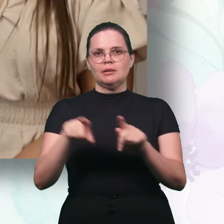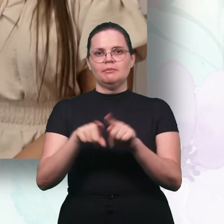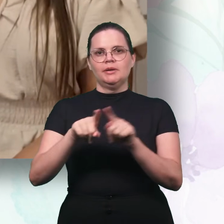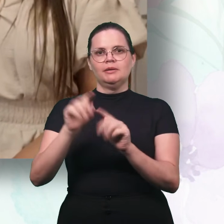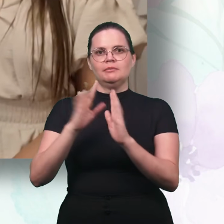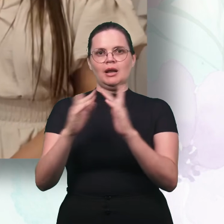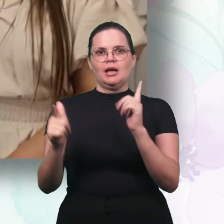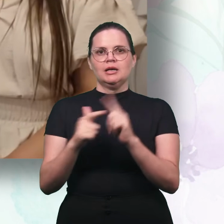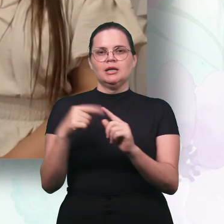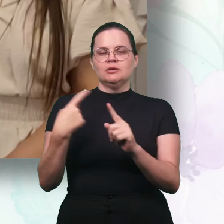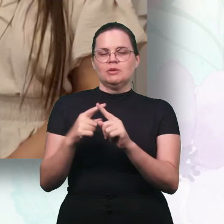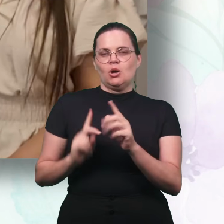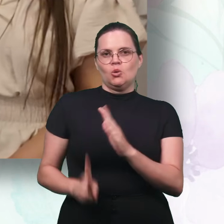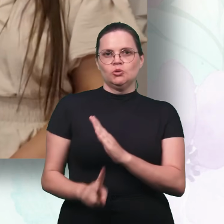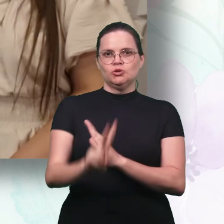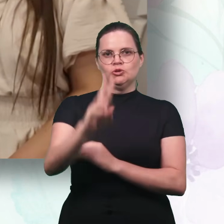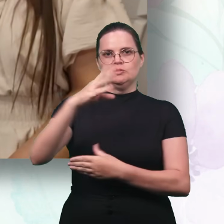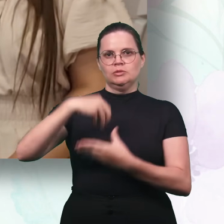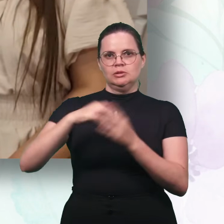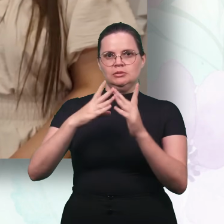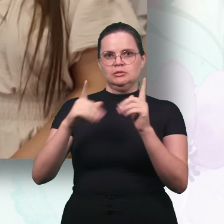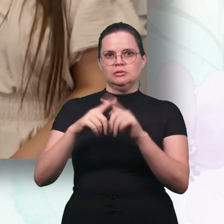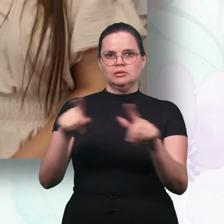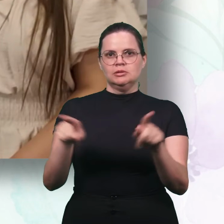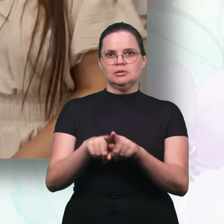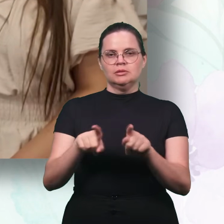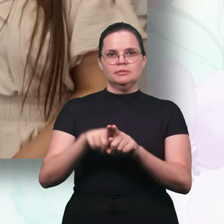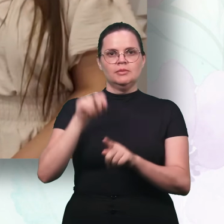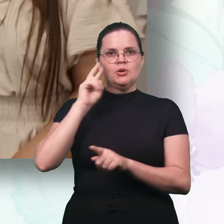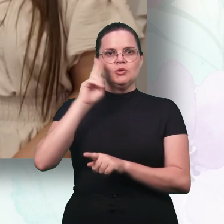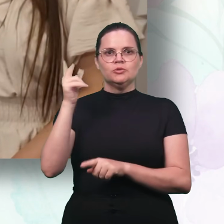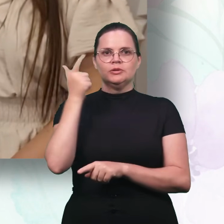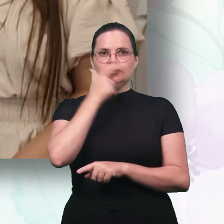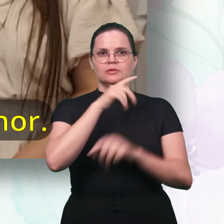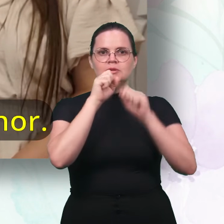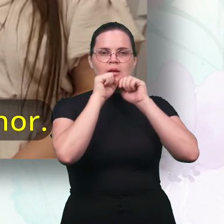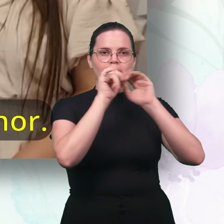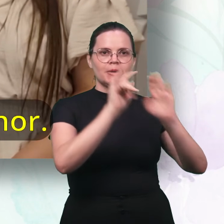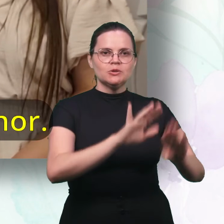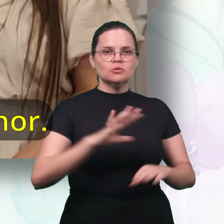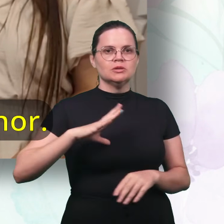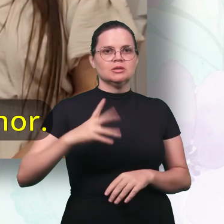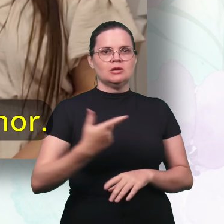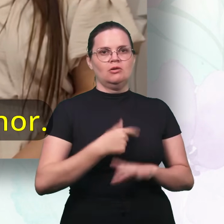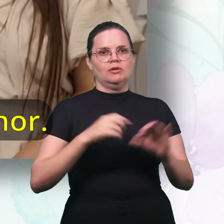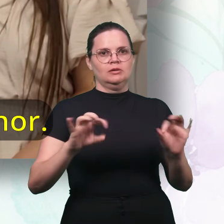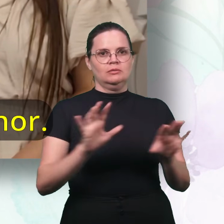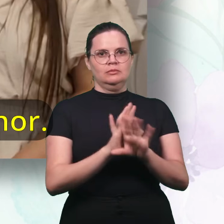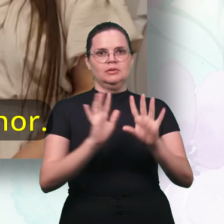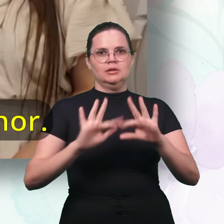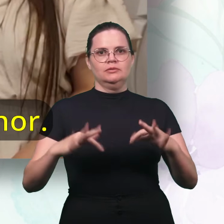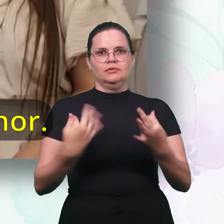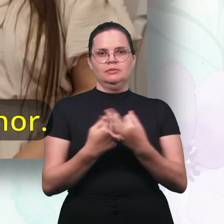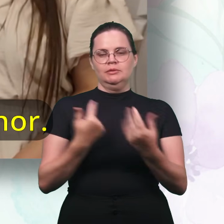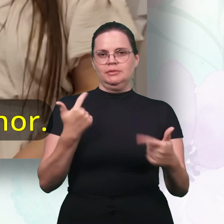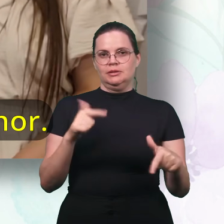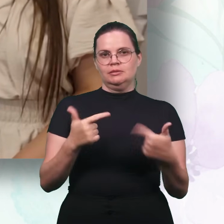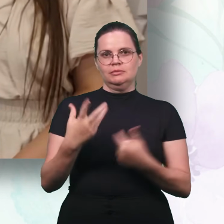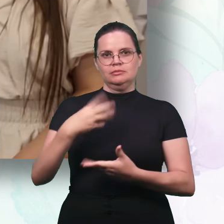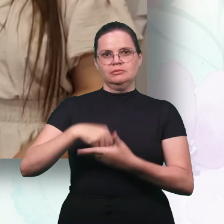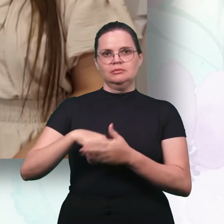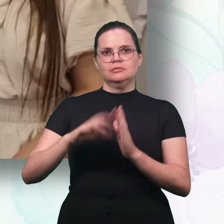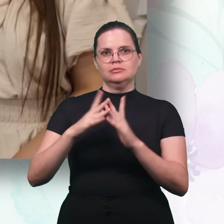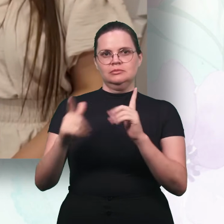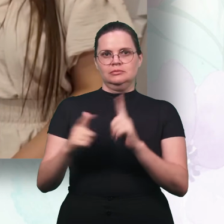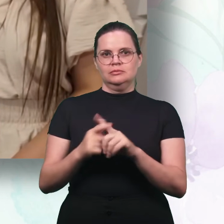Señor, han permanecido en la obra, y también así el Señor ha alcanzado familias completas para trabajar en la obra del Señor.